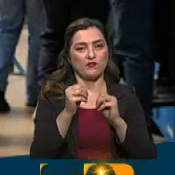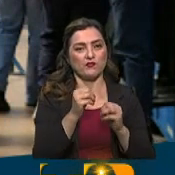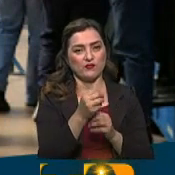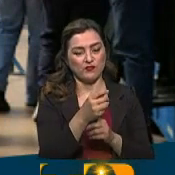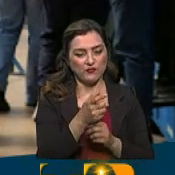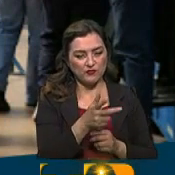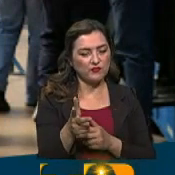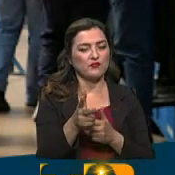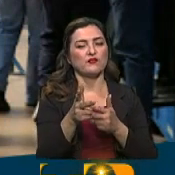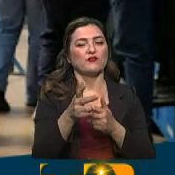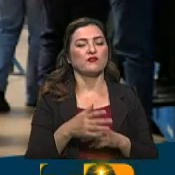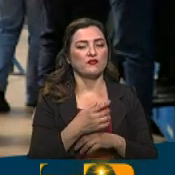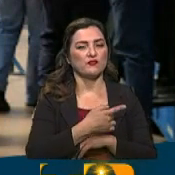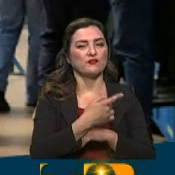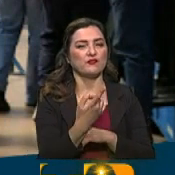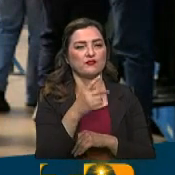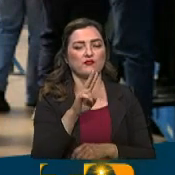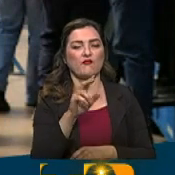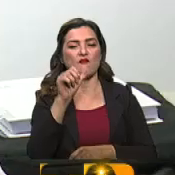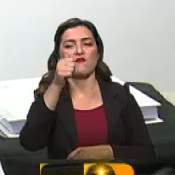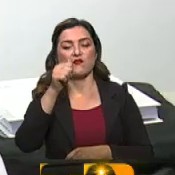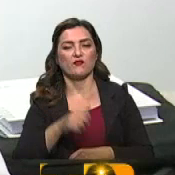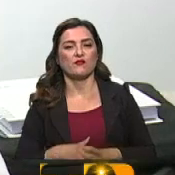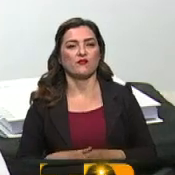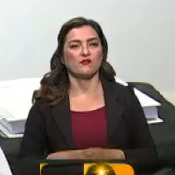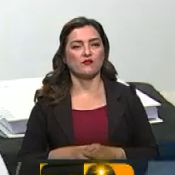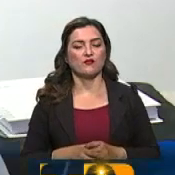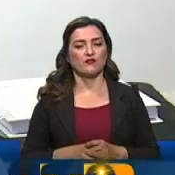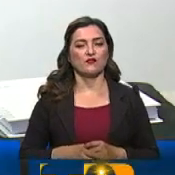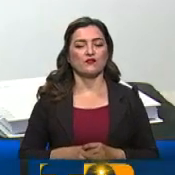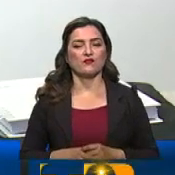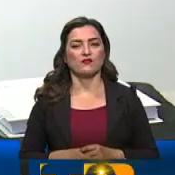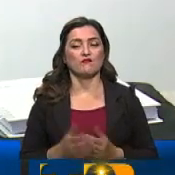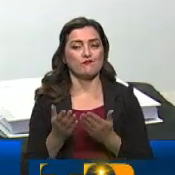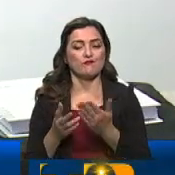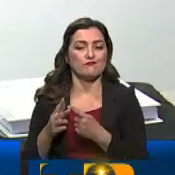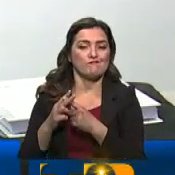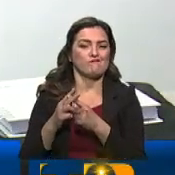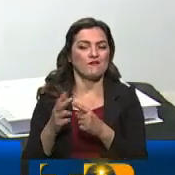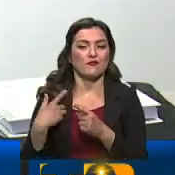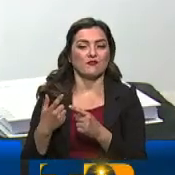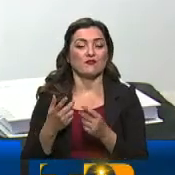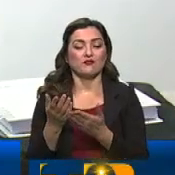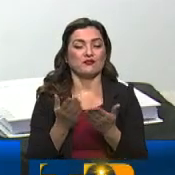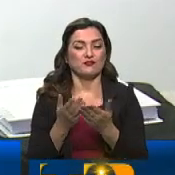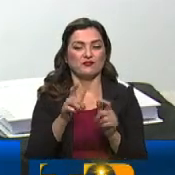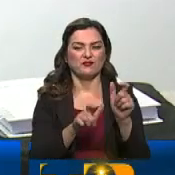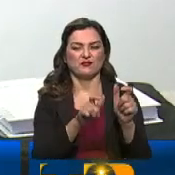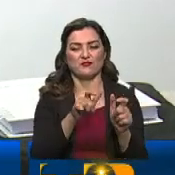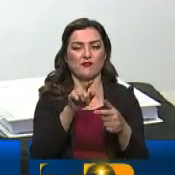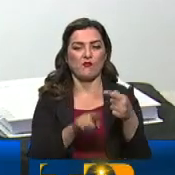circular por día, actualmente apenas salen 210. Ya no podemos dar la prestación del servicio porque lamentablemente no tenemos los